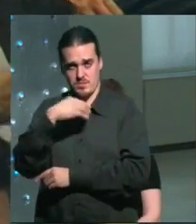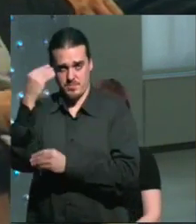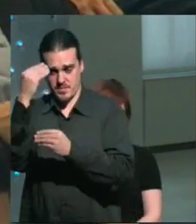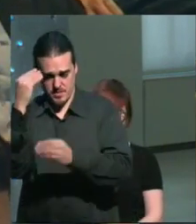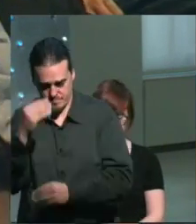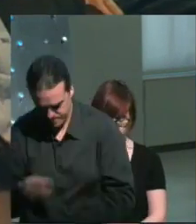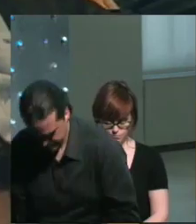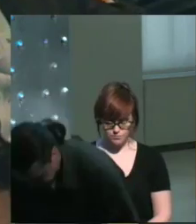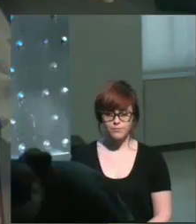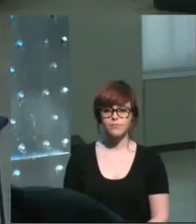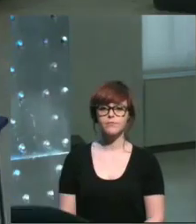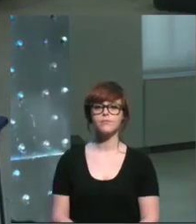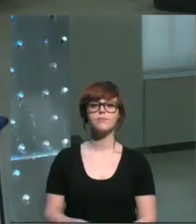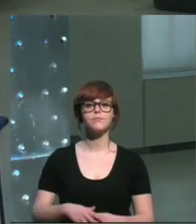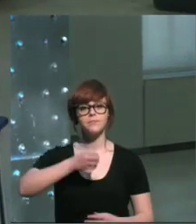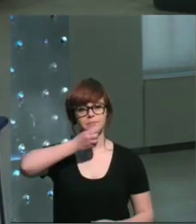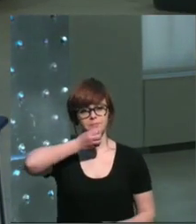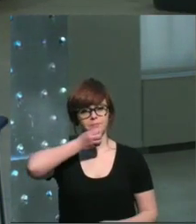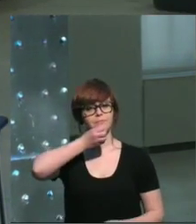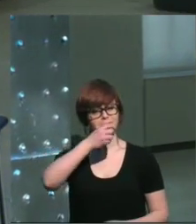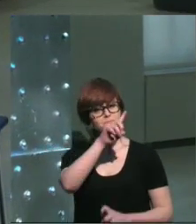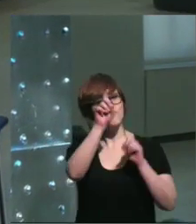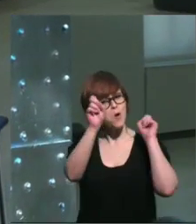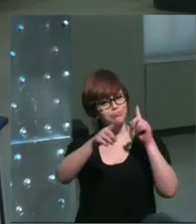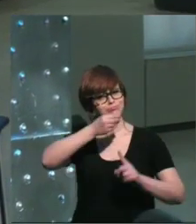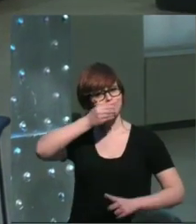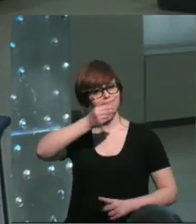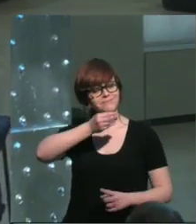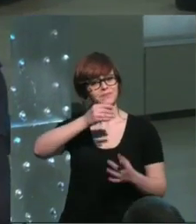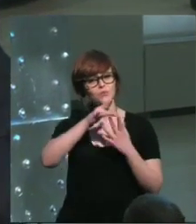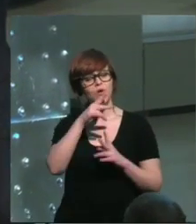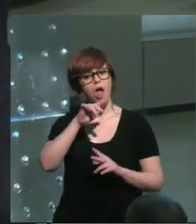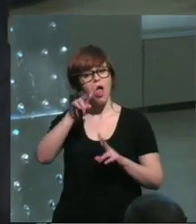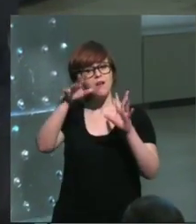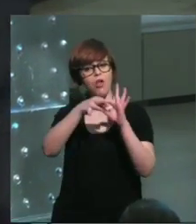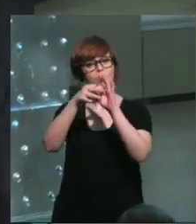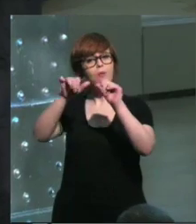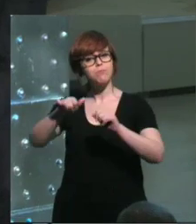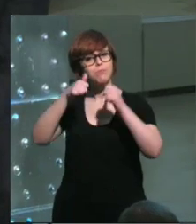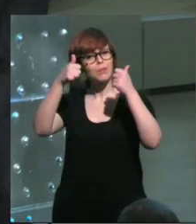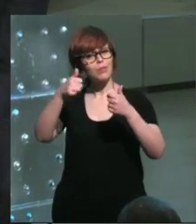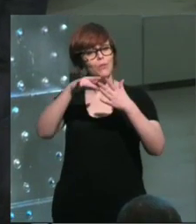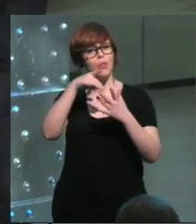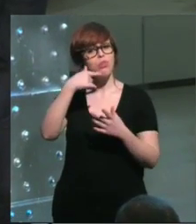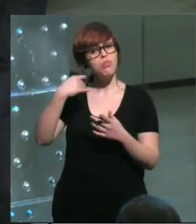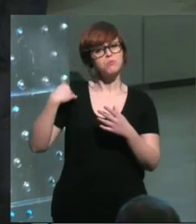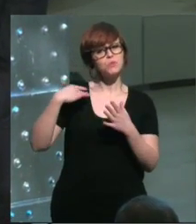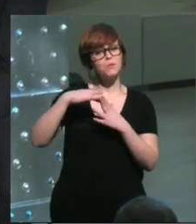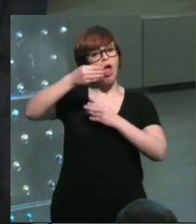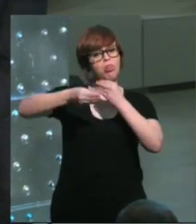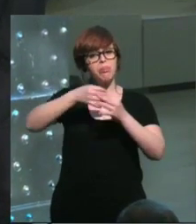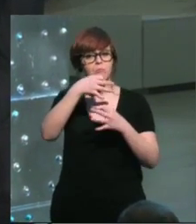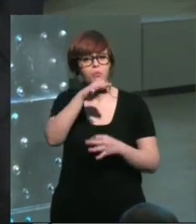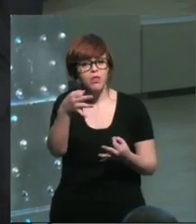Muy buena pregunta, pero relacionada a la que hacían al principio sobre la necesidad. Me preguntabas tú que qué se podía hacer, ¿no? Y en España, efectivamente,